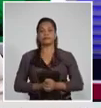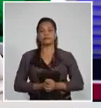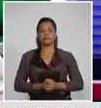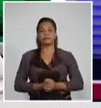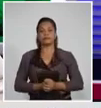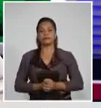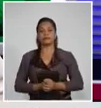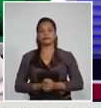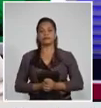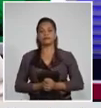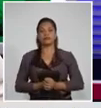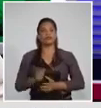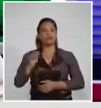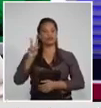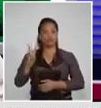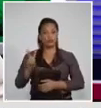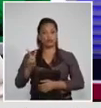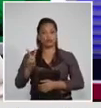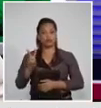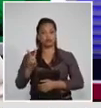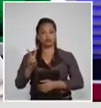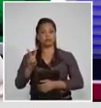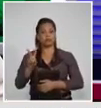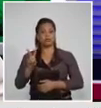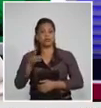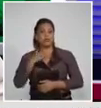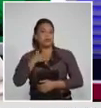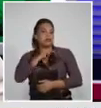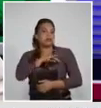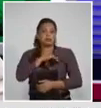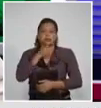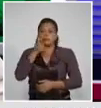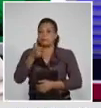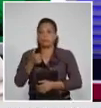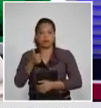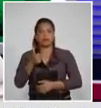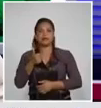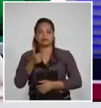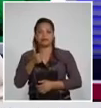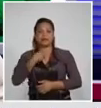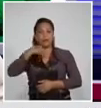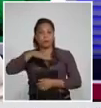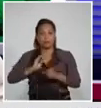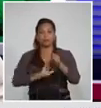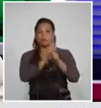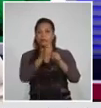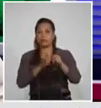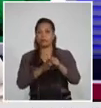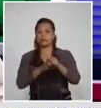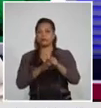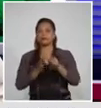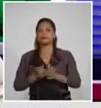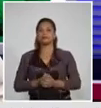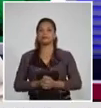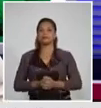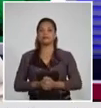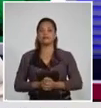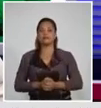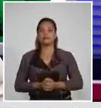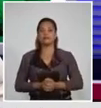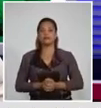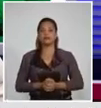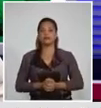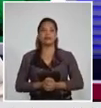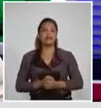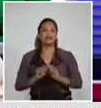2 asintomáticos en el día de ayer. Se promediaron 9,5 contactos por lactantes. Y ya